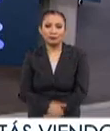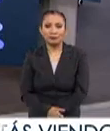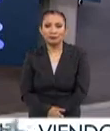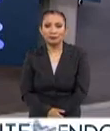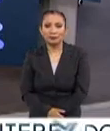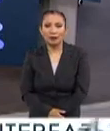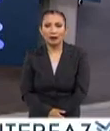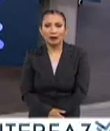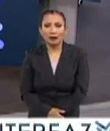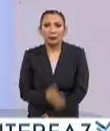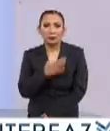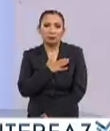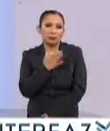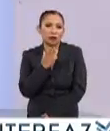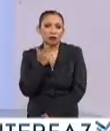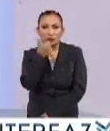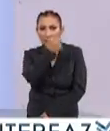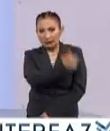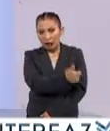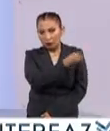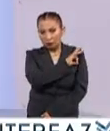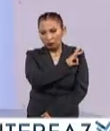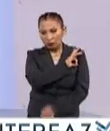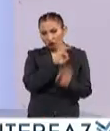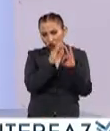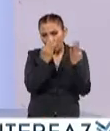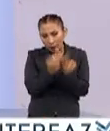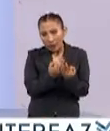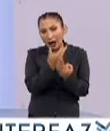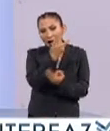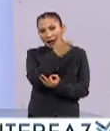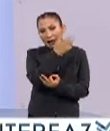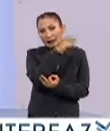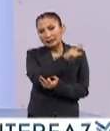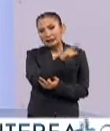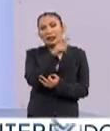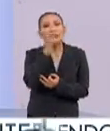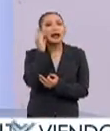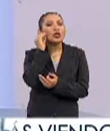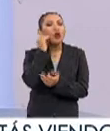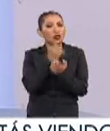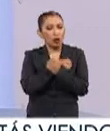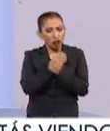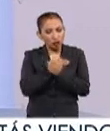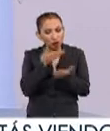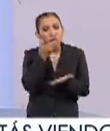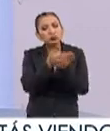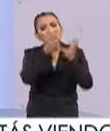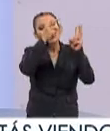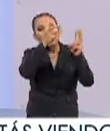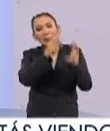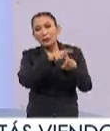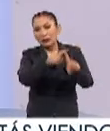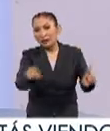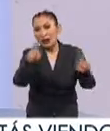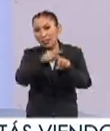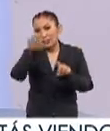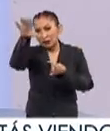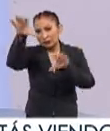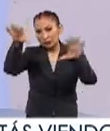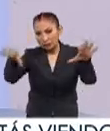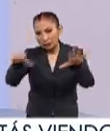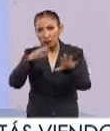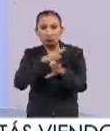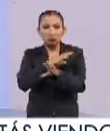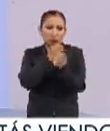Sí, bueno, en sus 6 posibilidades hertzianas, Radio Educación estará ofreciendo programaciones distintas,